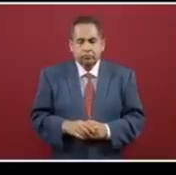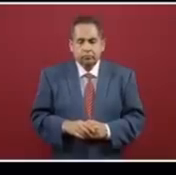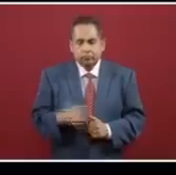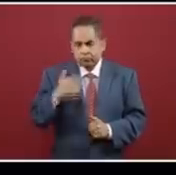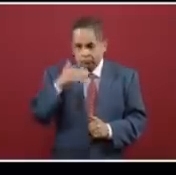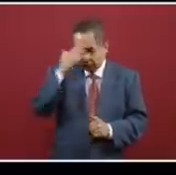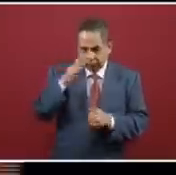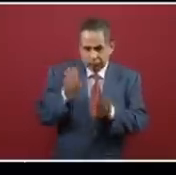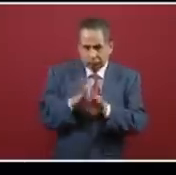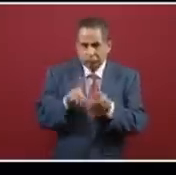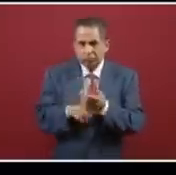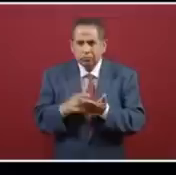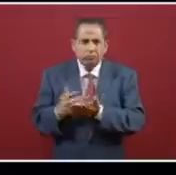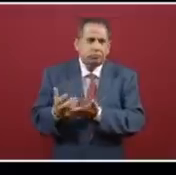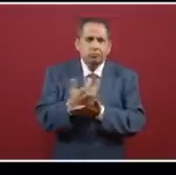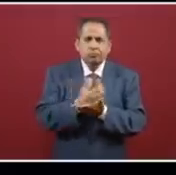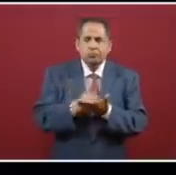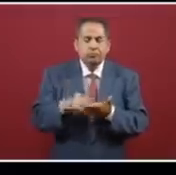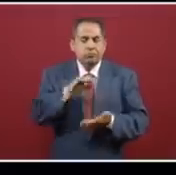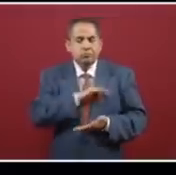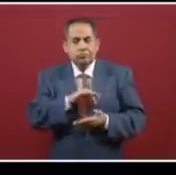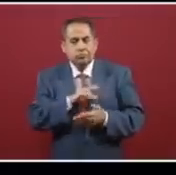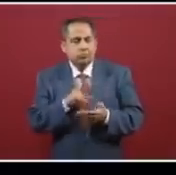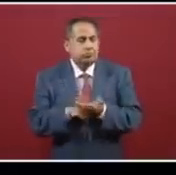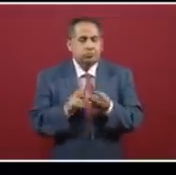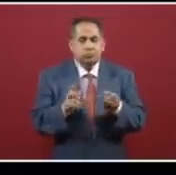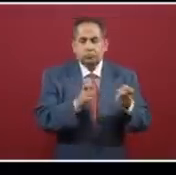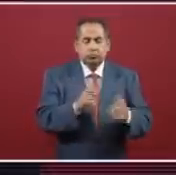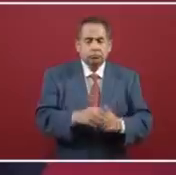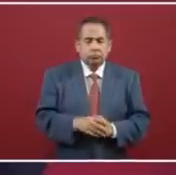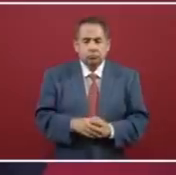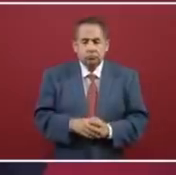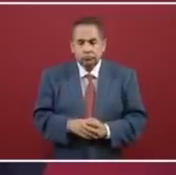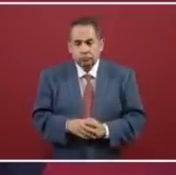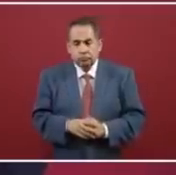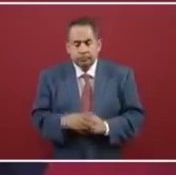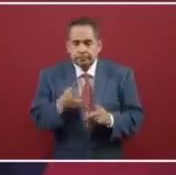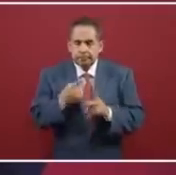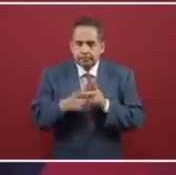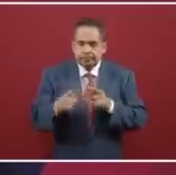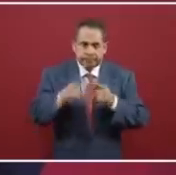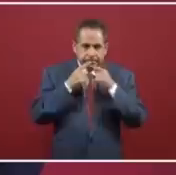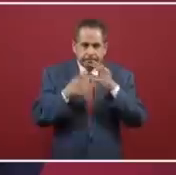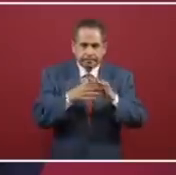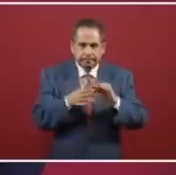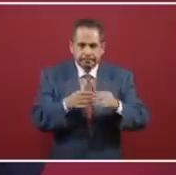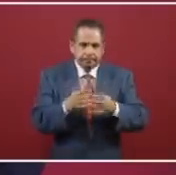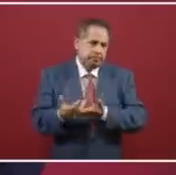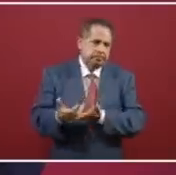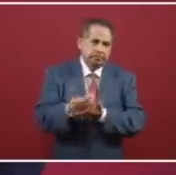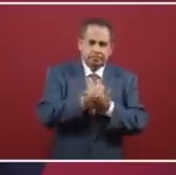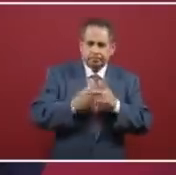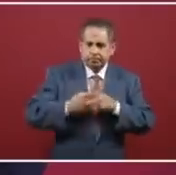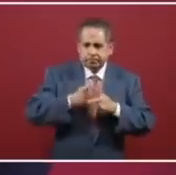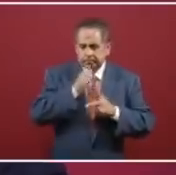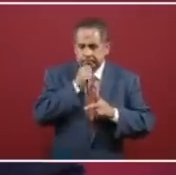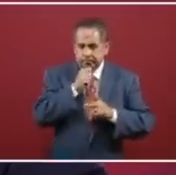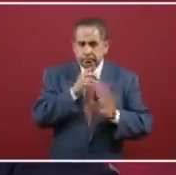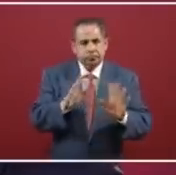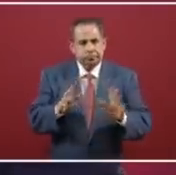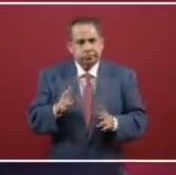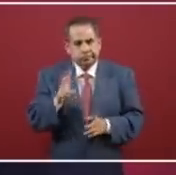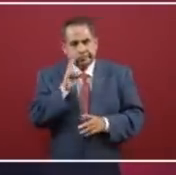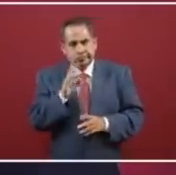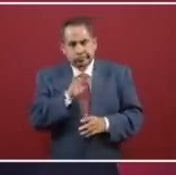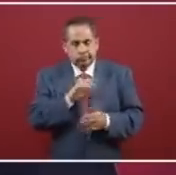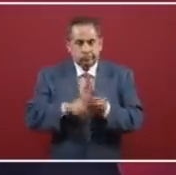el cálculo de ganancias que tienen estas empresas gracias a ese robo pues apenas están produciéndose los números pero